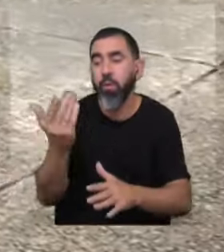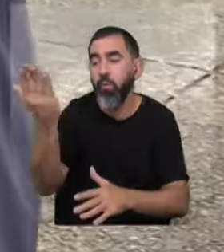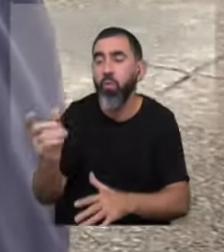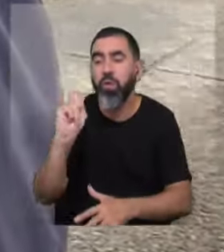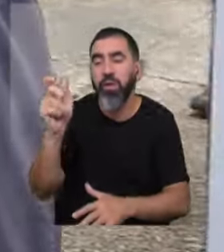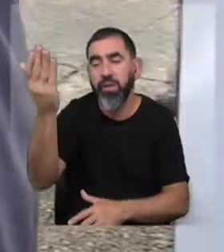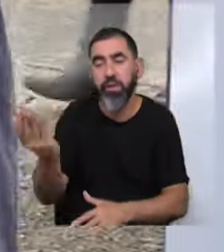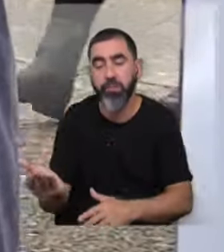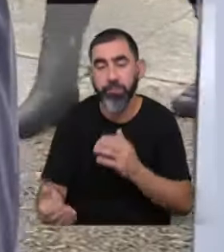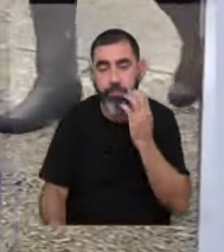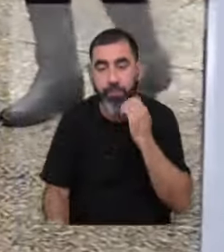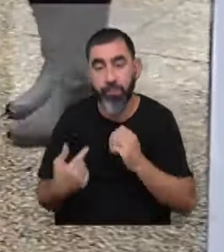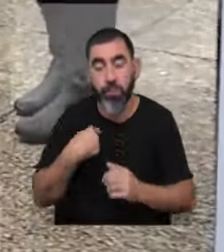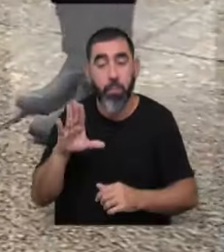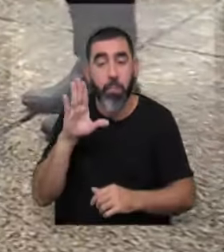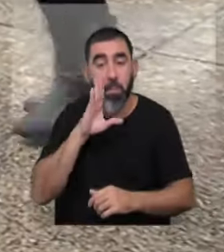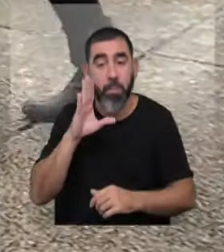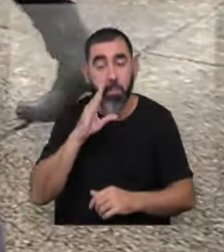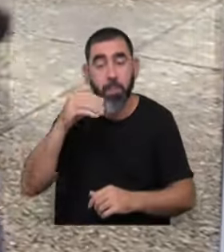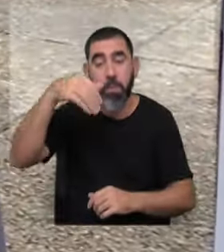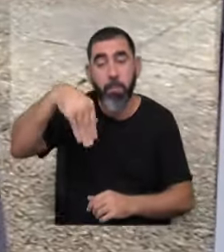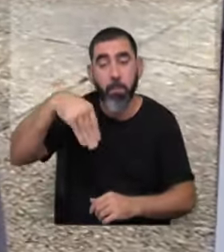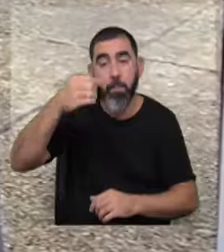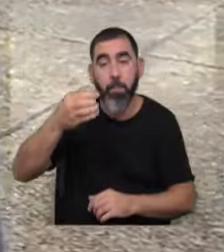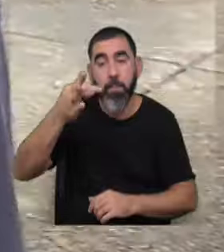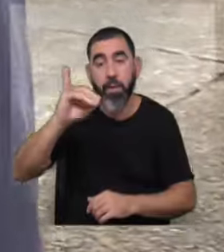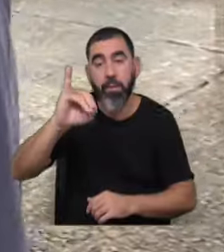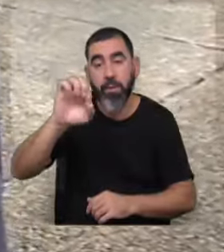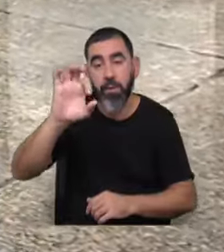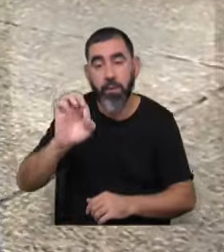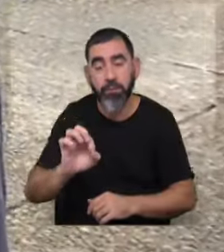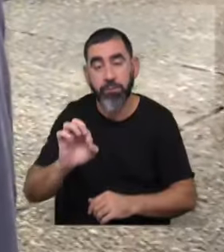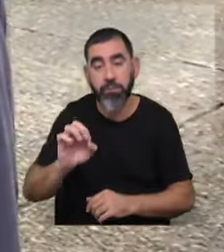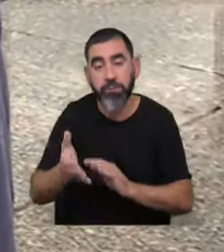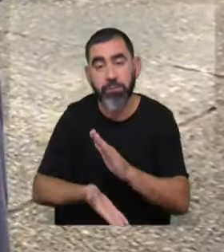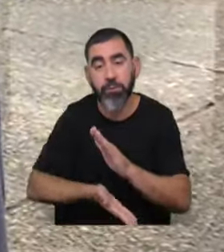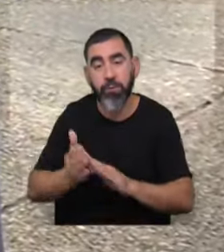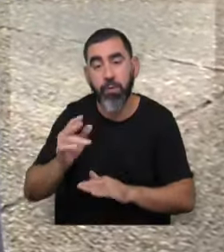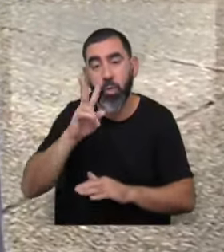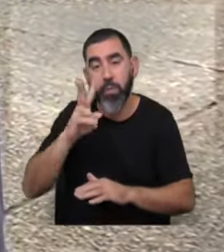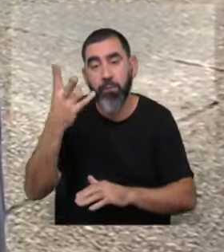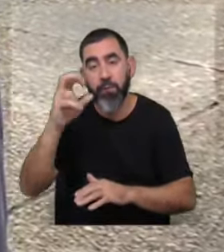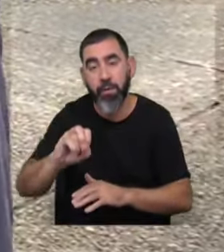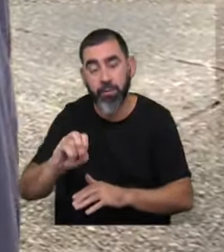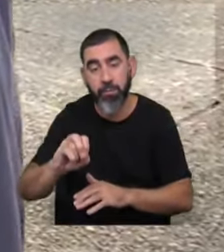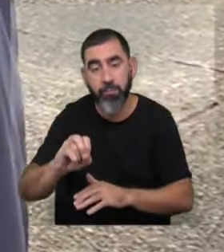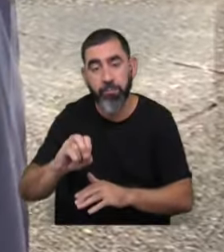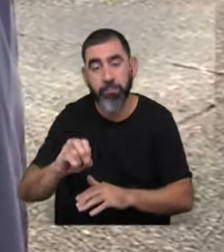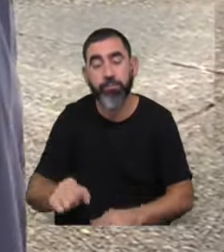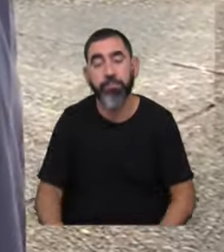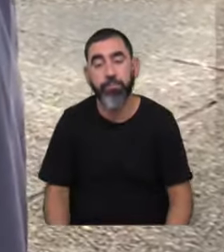Sí, yo soy madre de Matías. Matías se fue en el 2020.